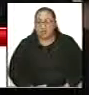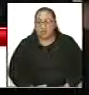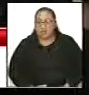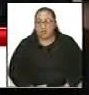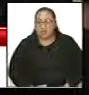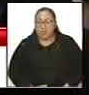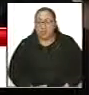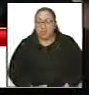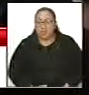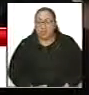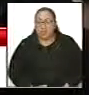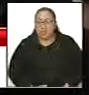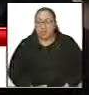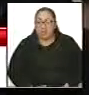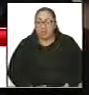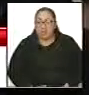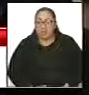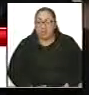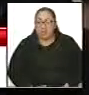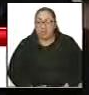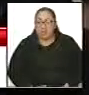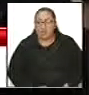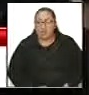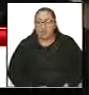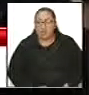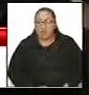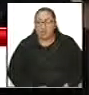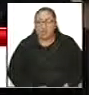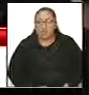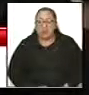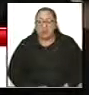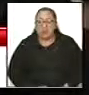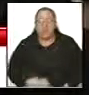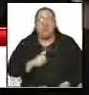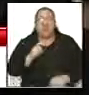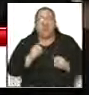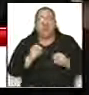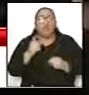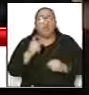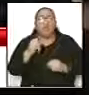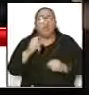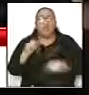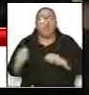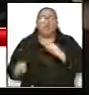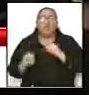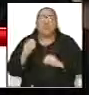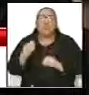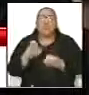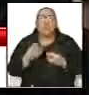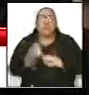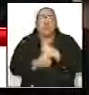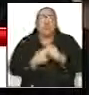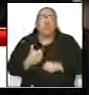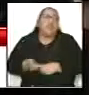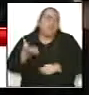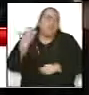cualquier problemática que exista y preguntarles a ellos cómo la resolvieron en Corea, obviamente muchos años atrás.